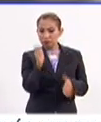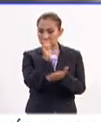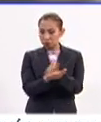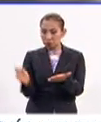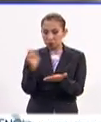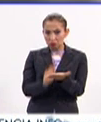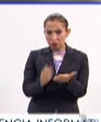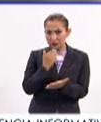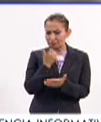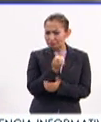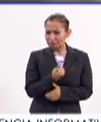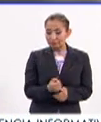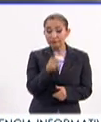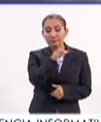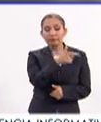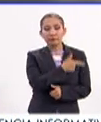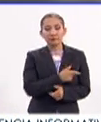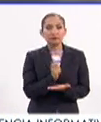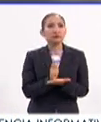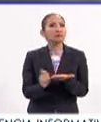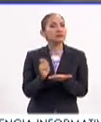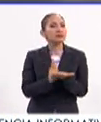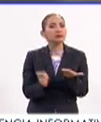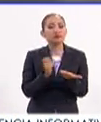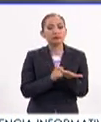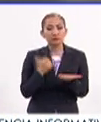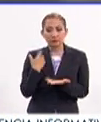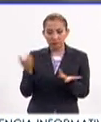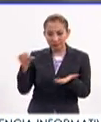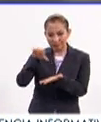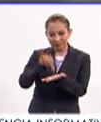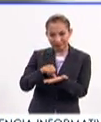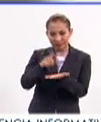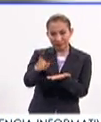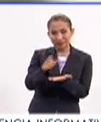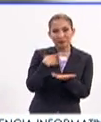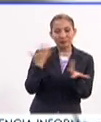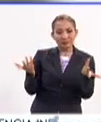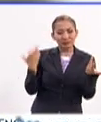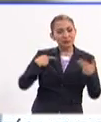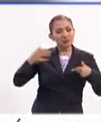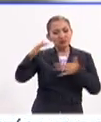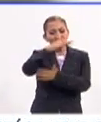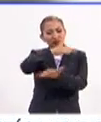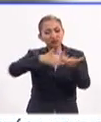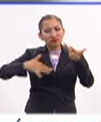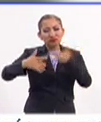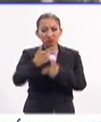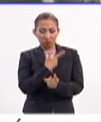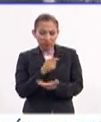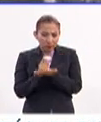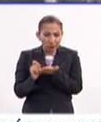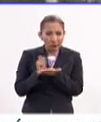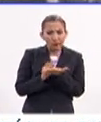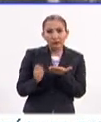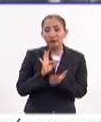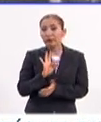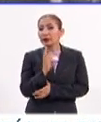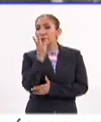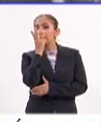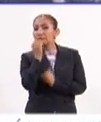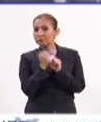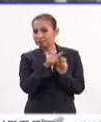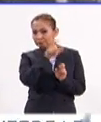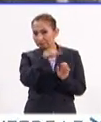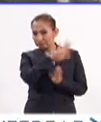escribir. A él le gustaba escribir en el centro de la ciudad, entre bocinas, entre personas, entre gentes. 43